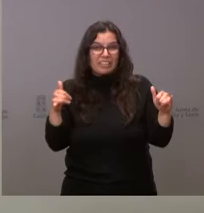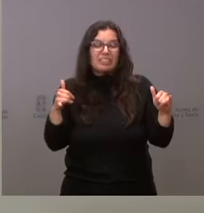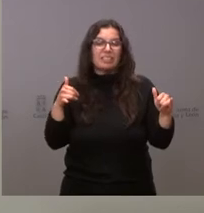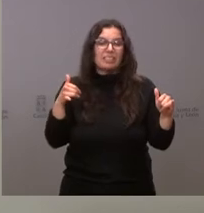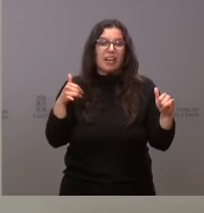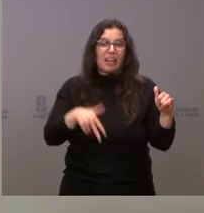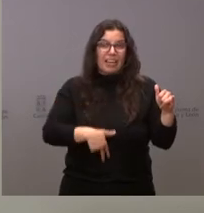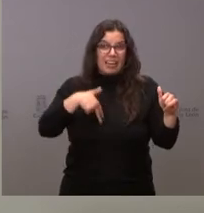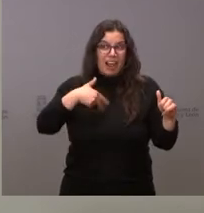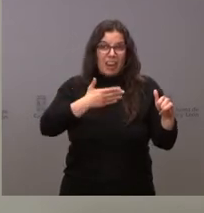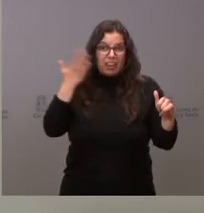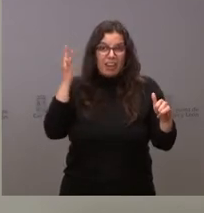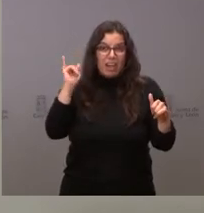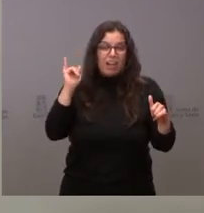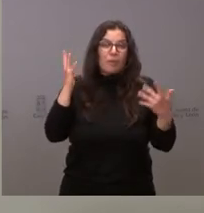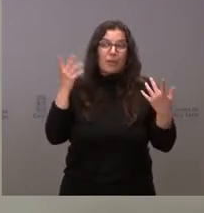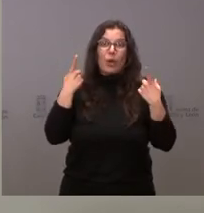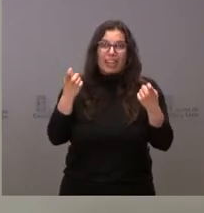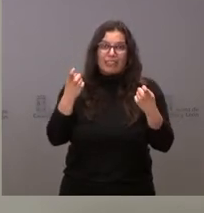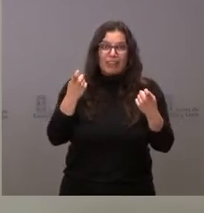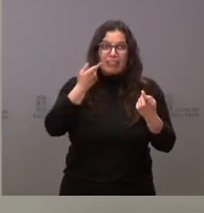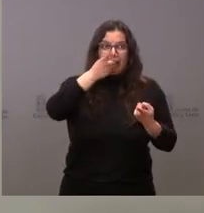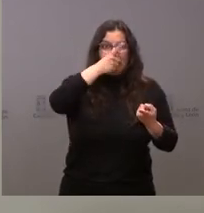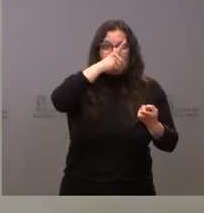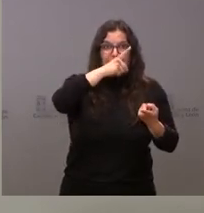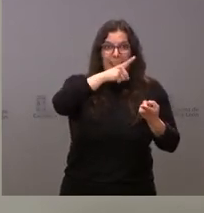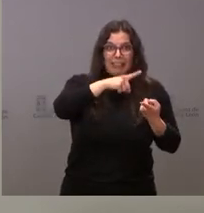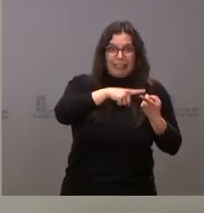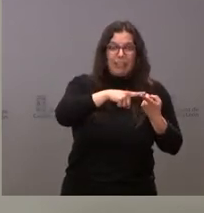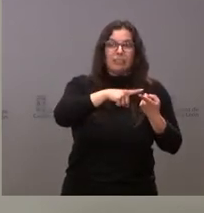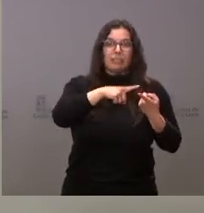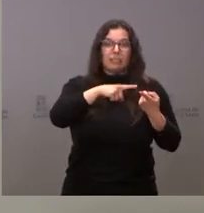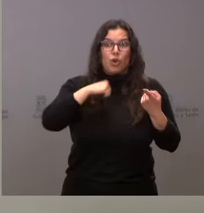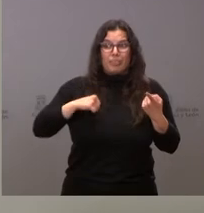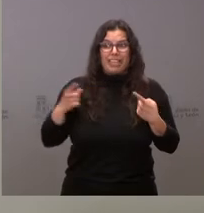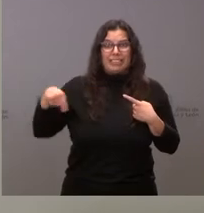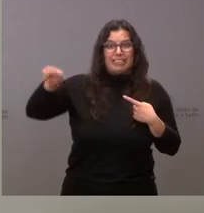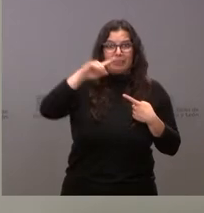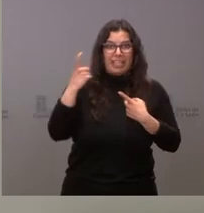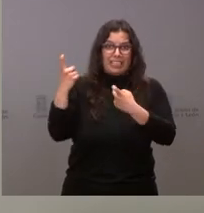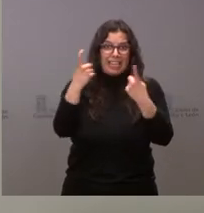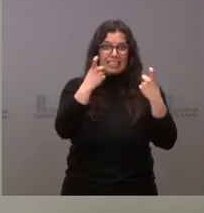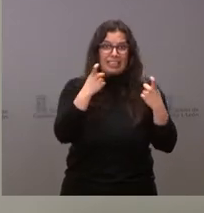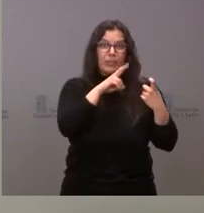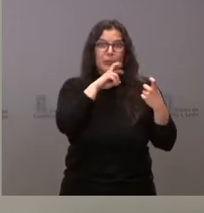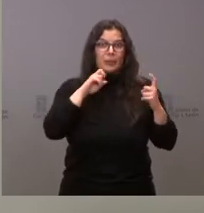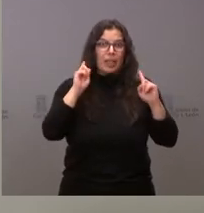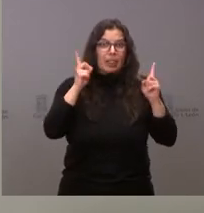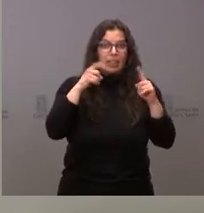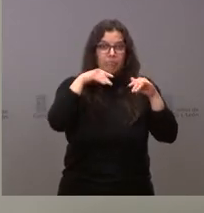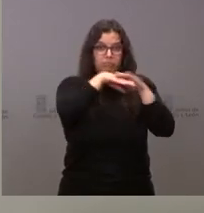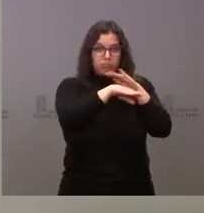la comunidad autónoma las necesidades y las carencias hospitalarias siguen existiendo y por tanto la necesidad de sangre